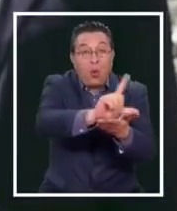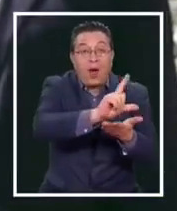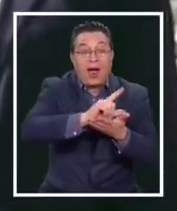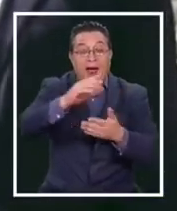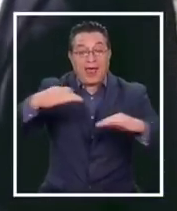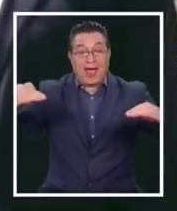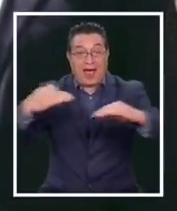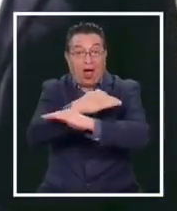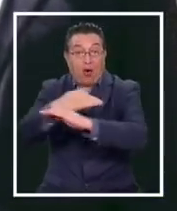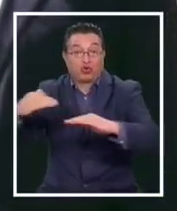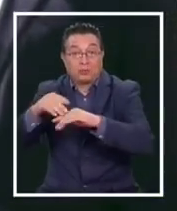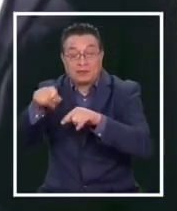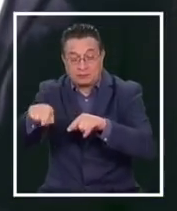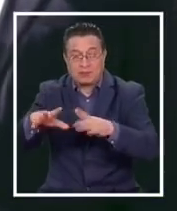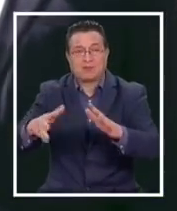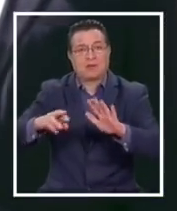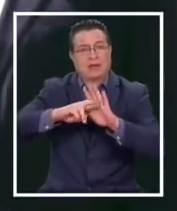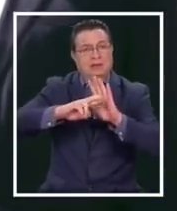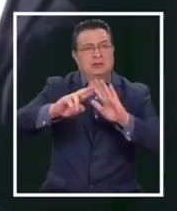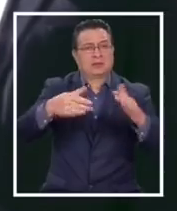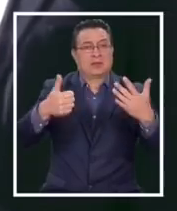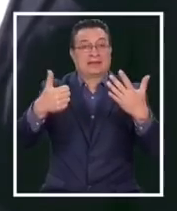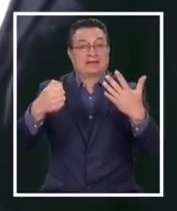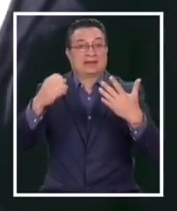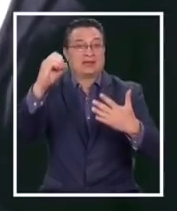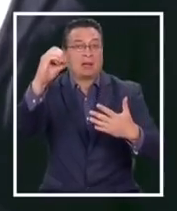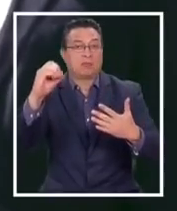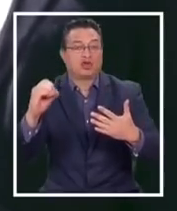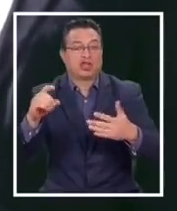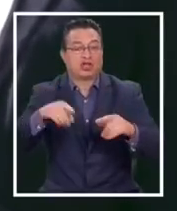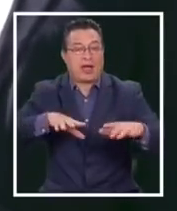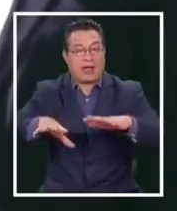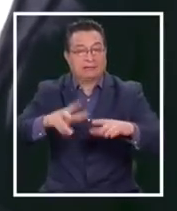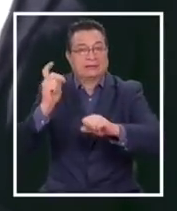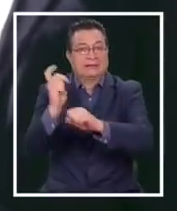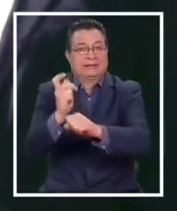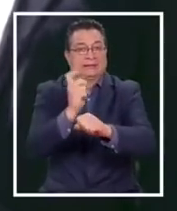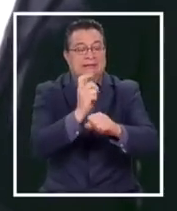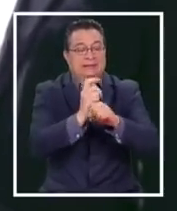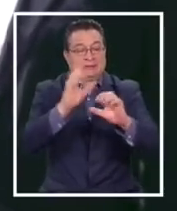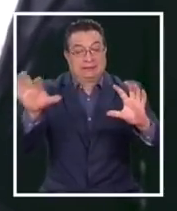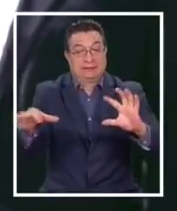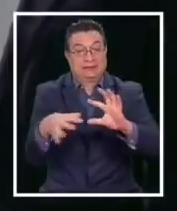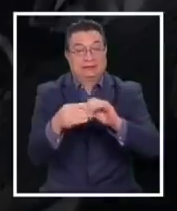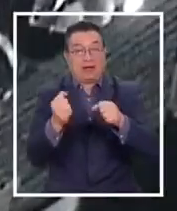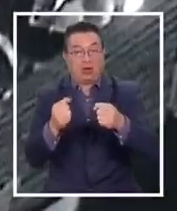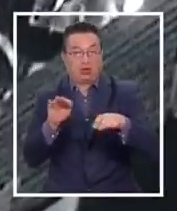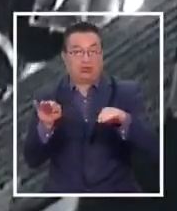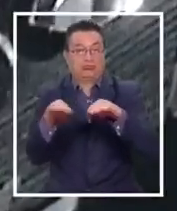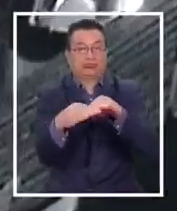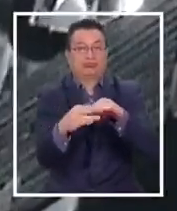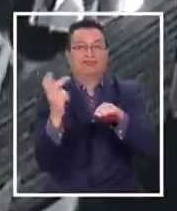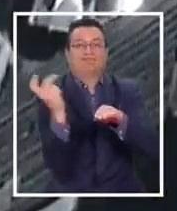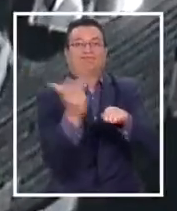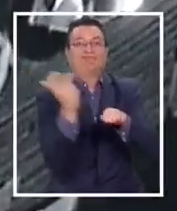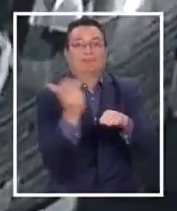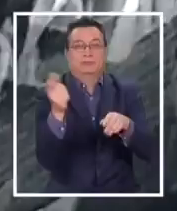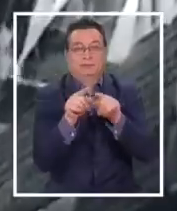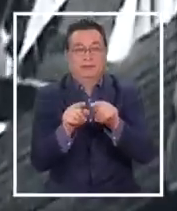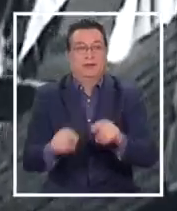metropolitana que representan el 60% de la actividad delictual ligada a las encerronas.